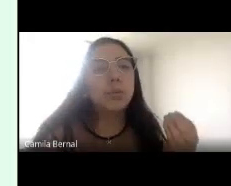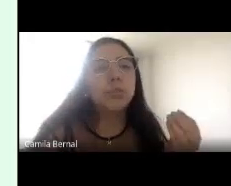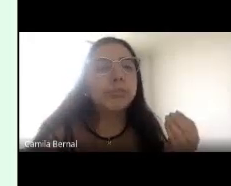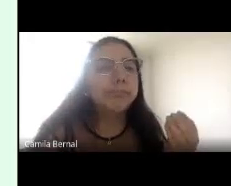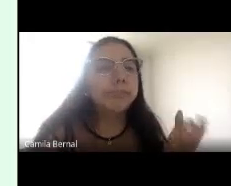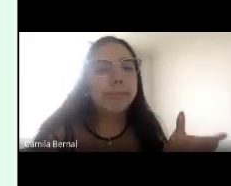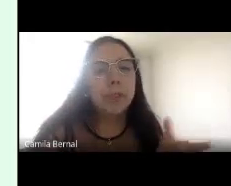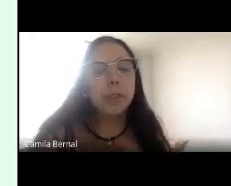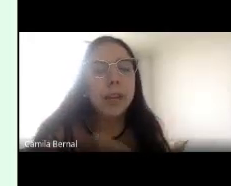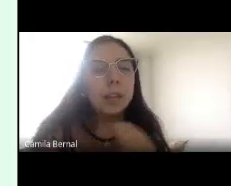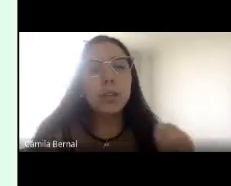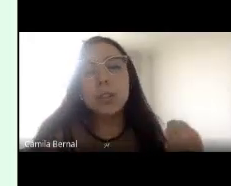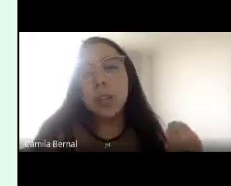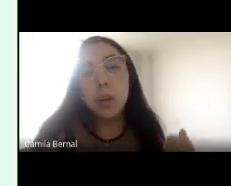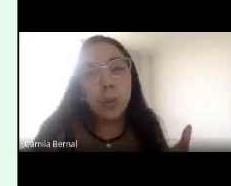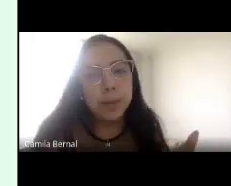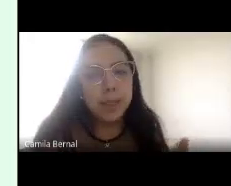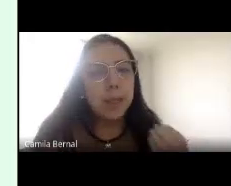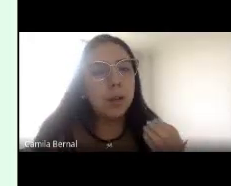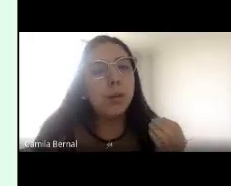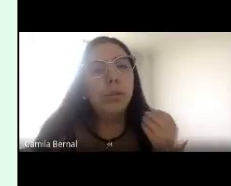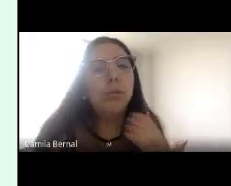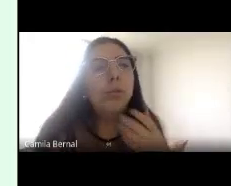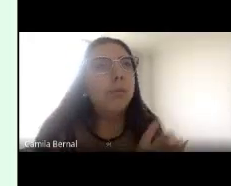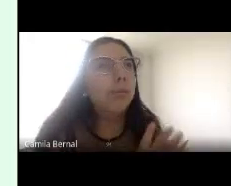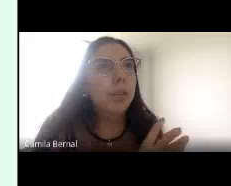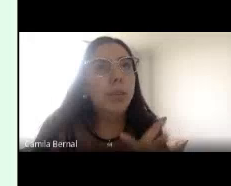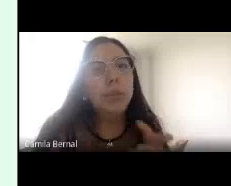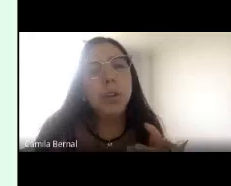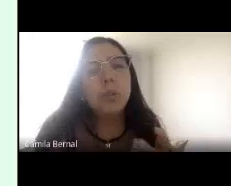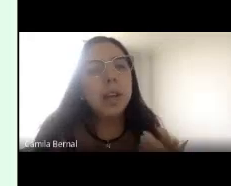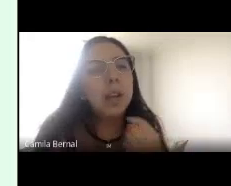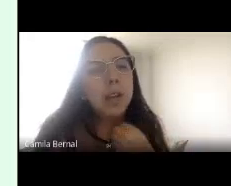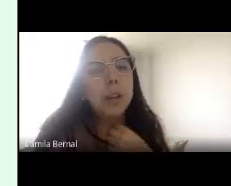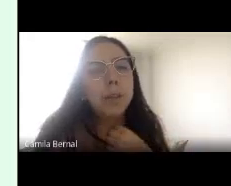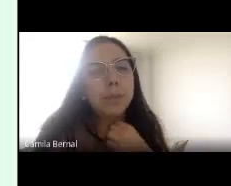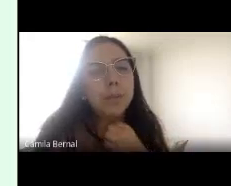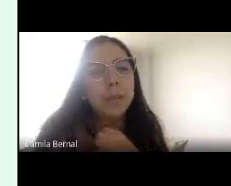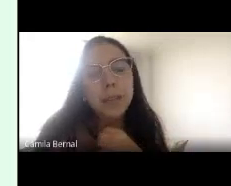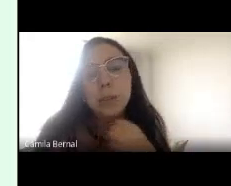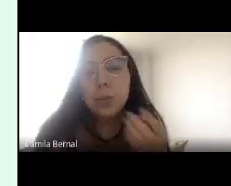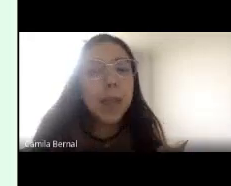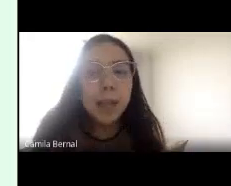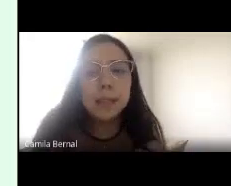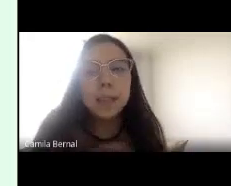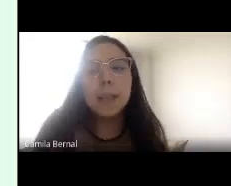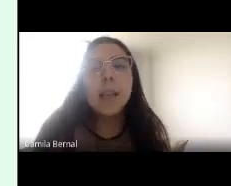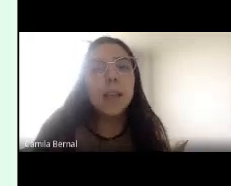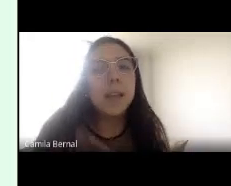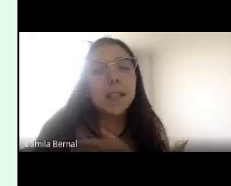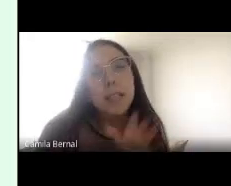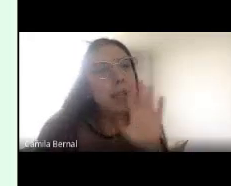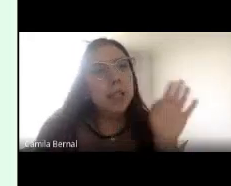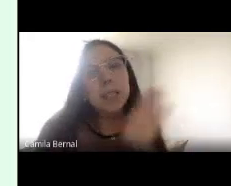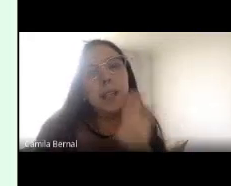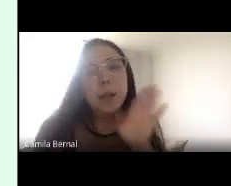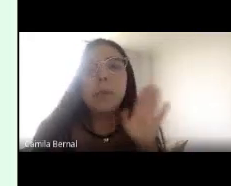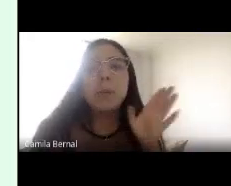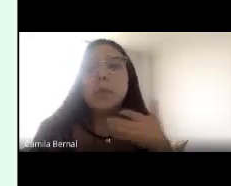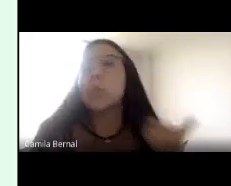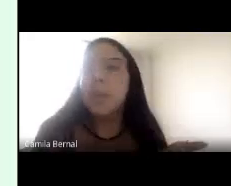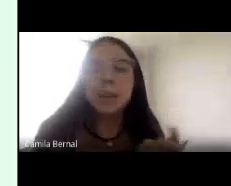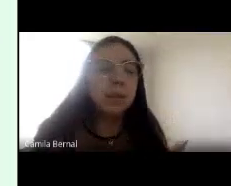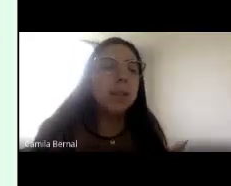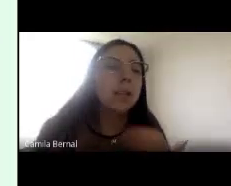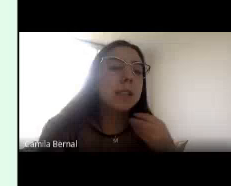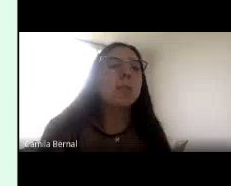tenemos un 14 de UPC o una unidad de turbidez, ya quiere decir que la